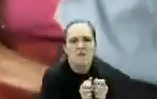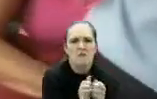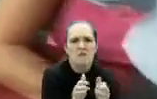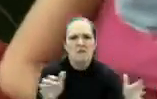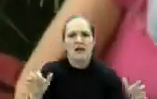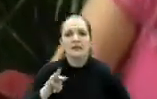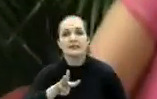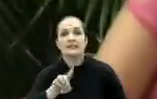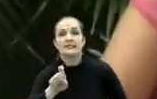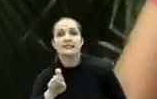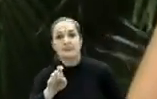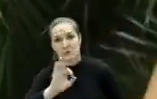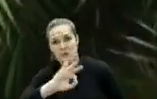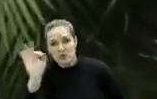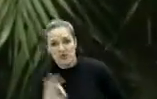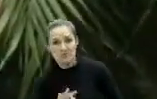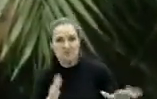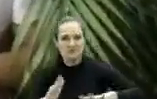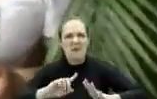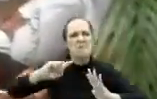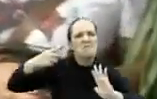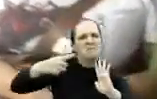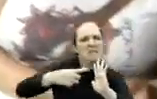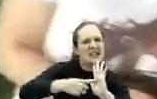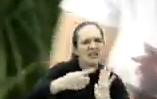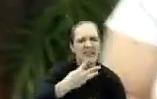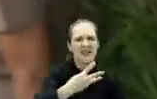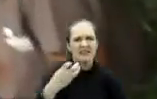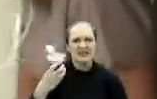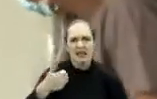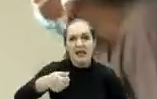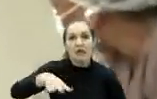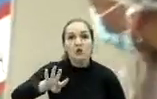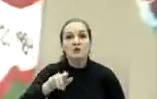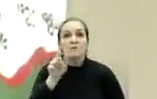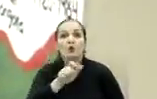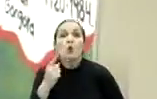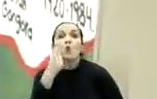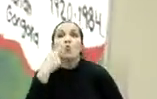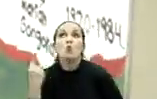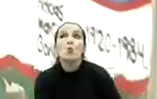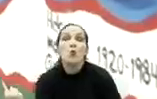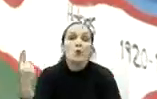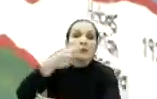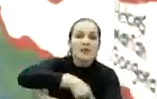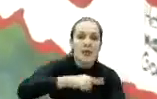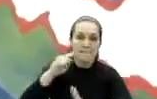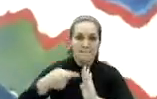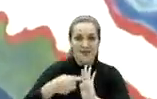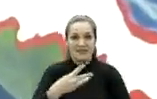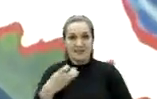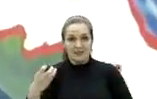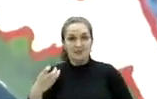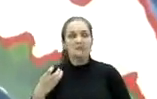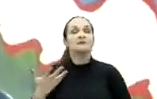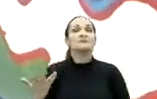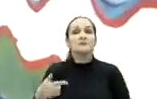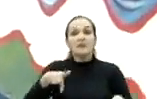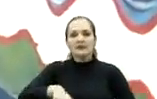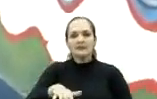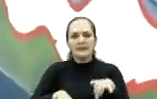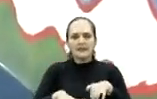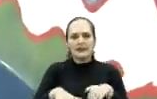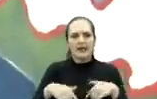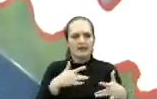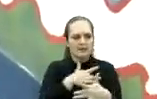al 35%, algo así como 1.314 personas. Para eso se ha dispuesto por parte de la Secretaría de Salud de Cali un plan